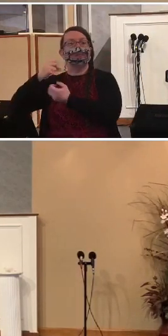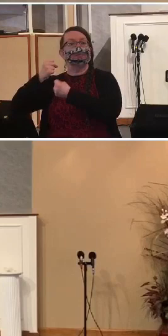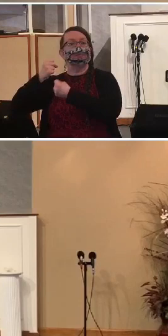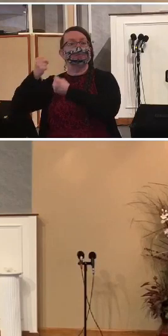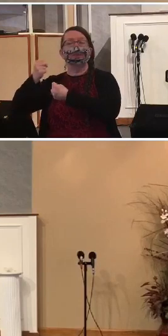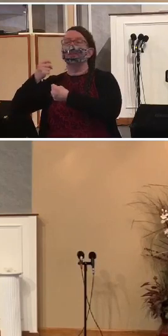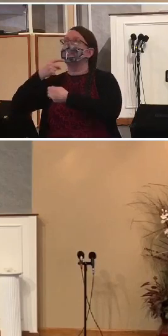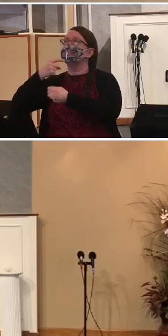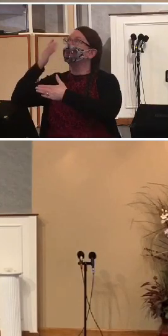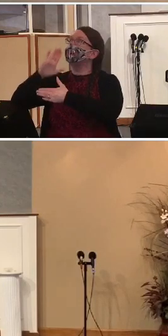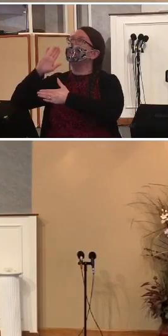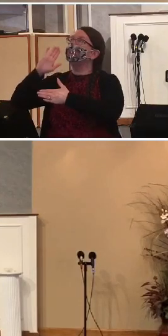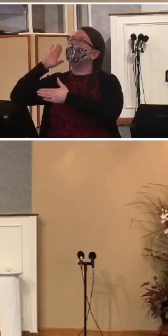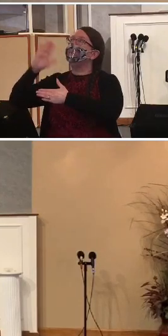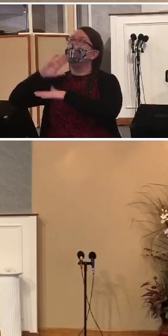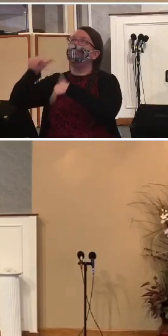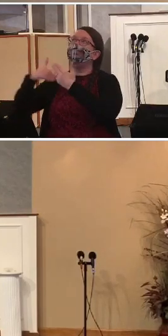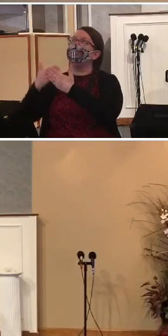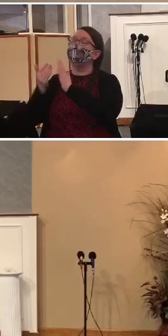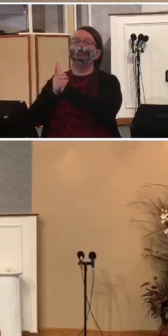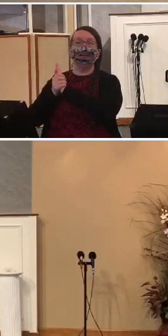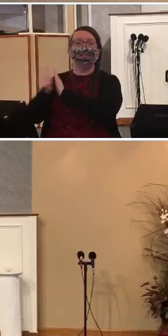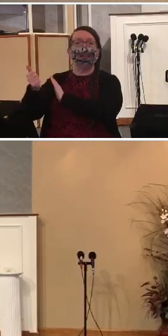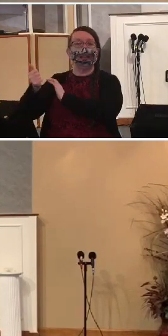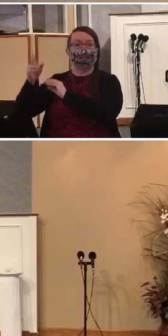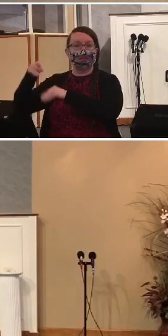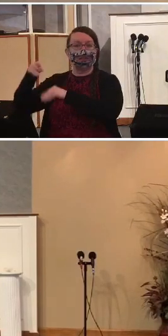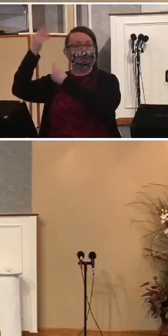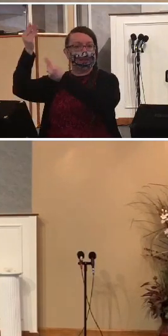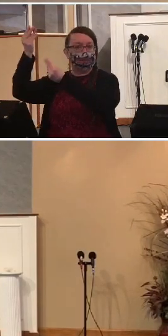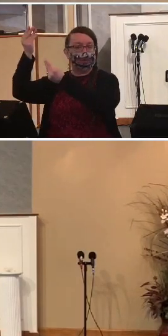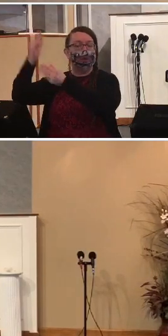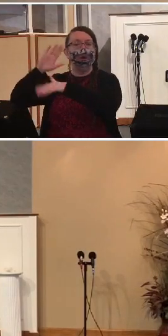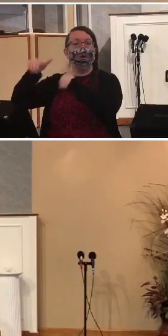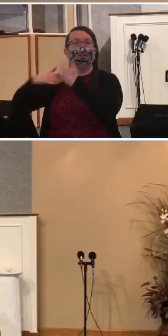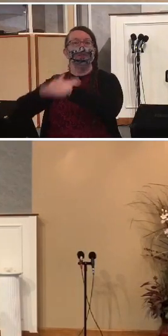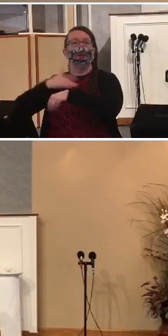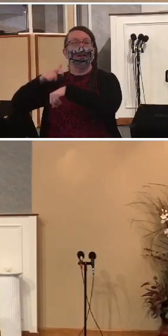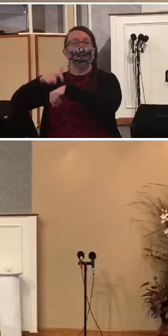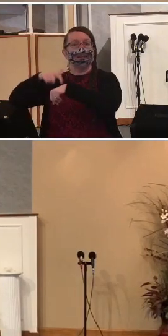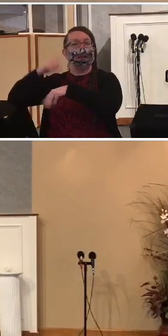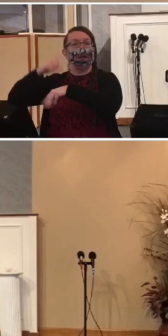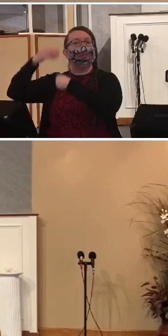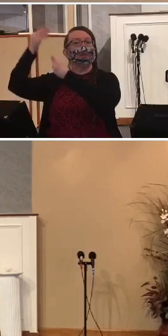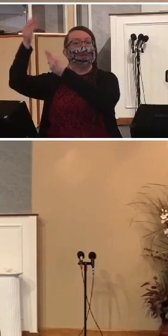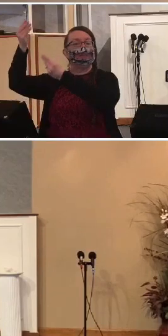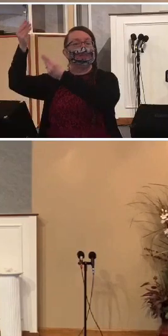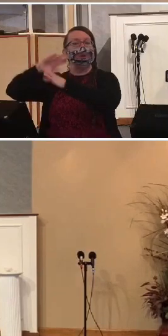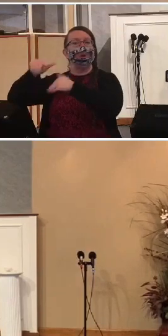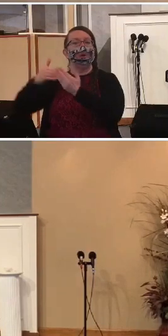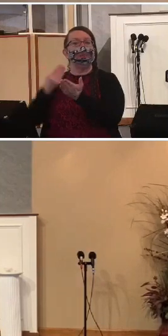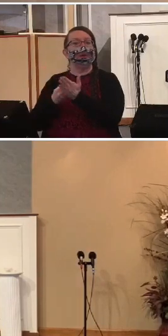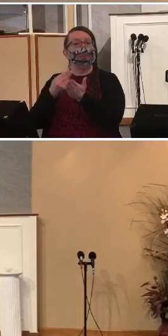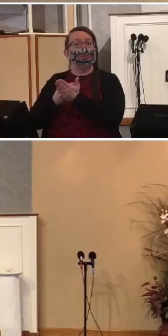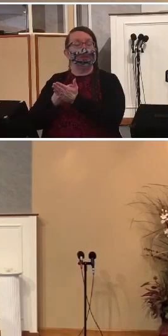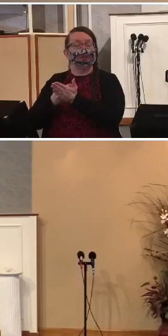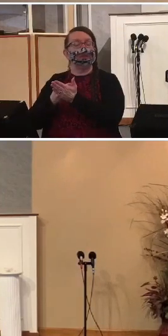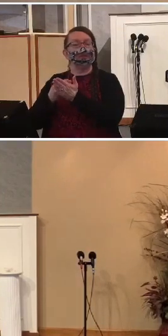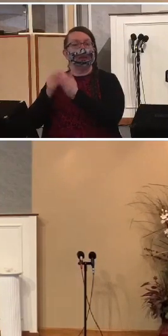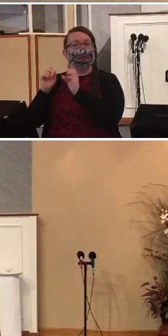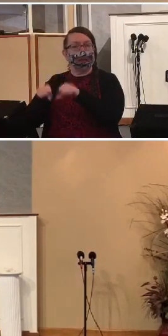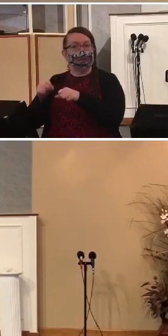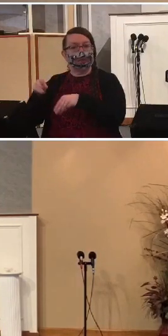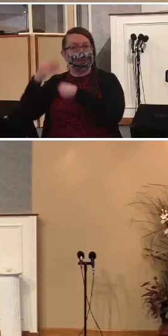cada pieza de talento que yo tenga. Yo te voy a dar cada onza de talento y tiempo y cada dólar que yo tenga, porque